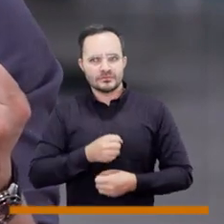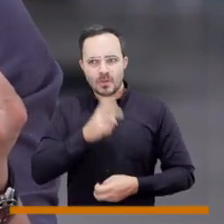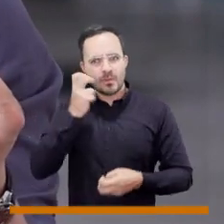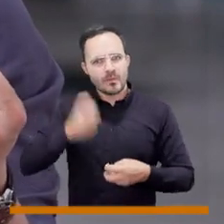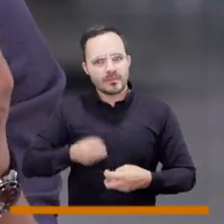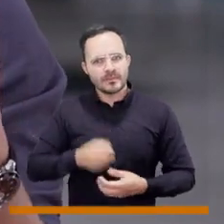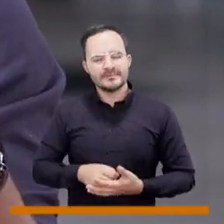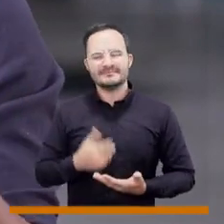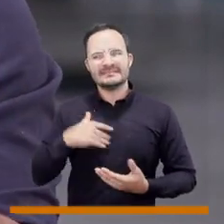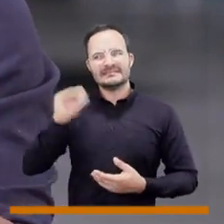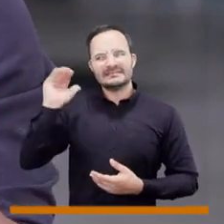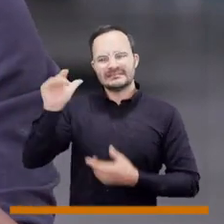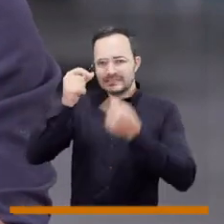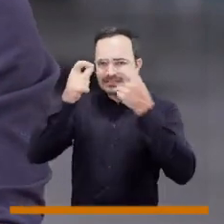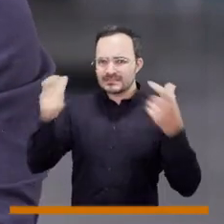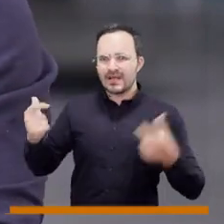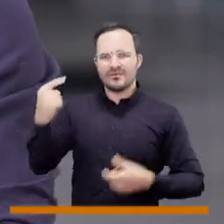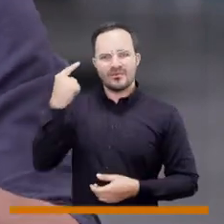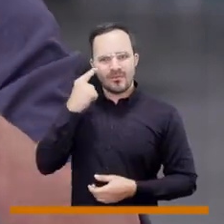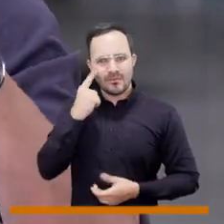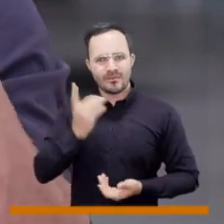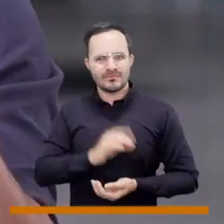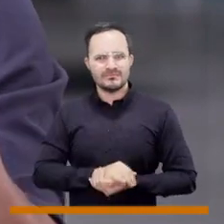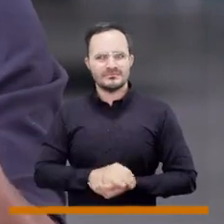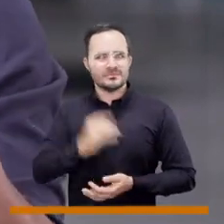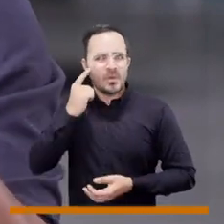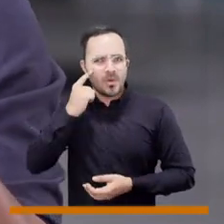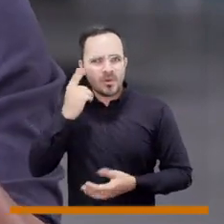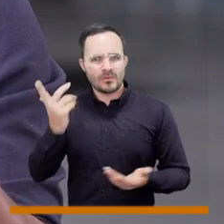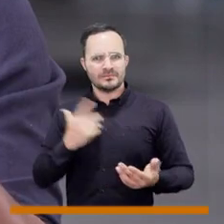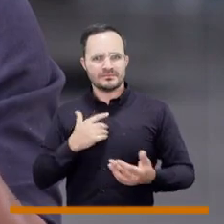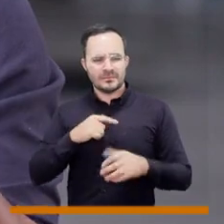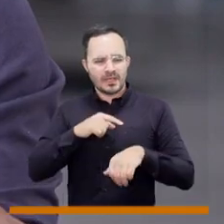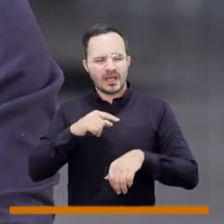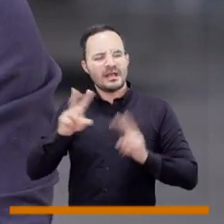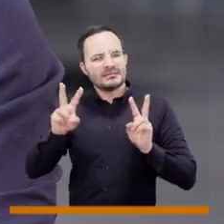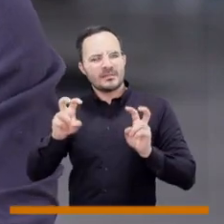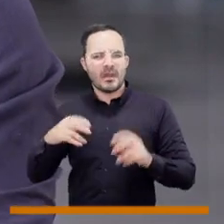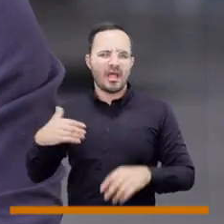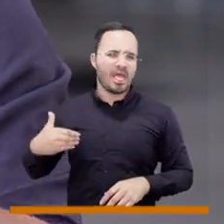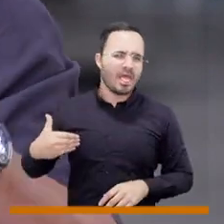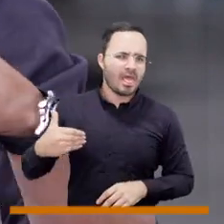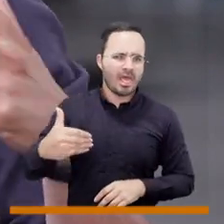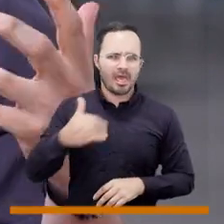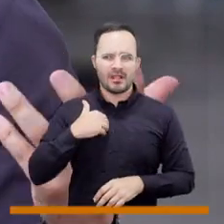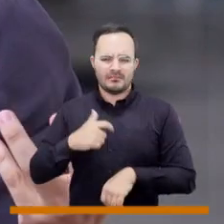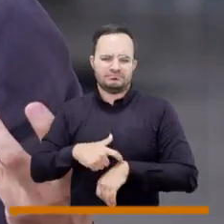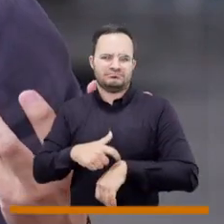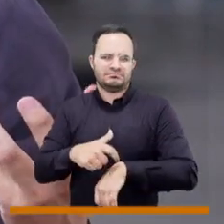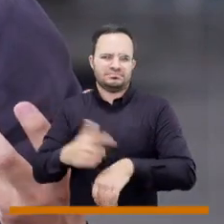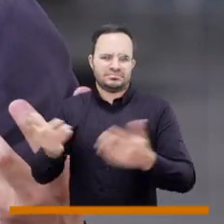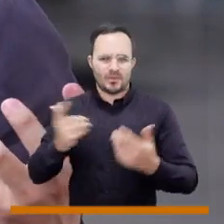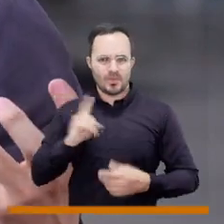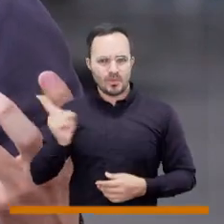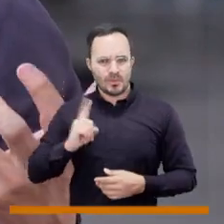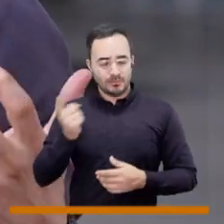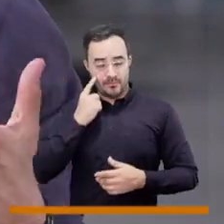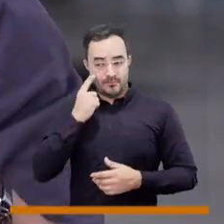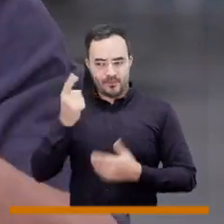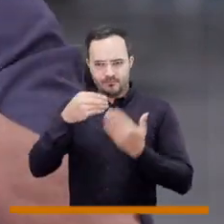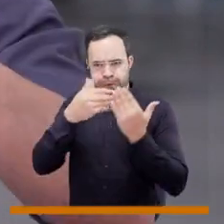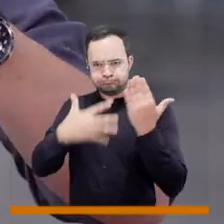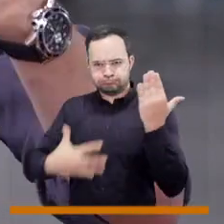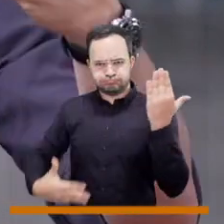Y ahí es donde el Estado, hay un llamado de atención para que el Estado pueda agilizar estos temas.